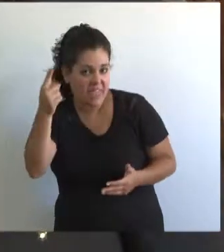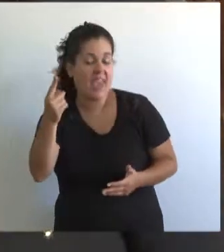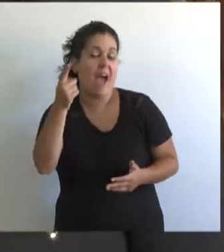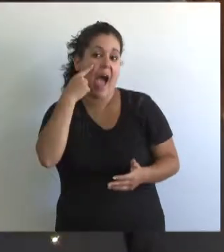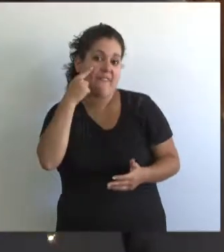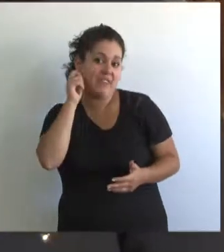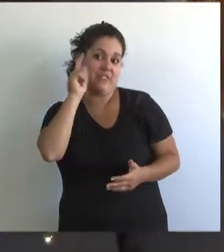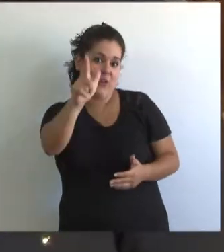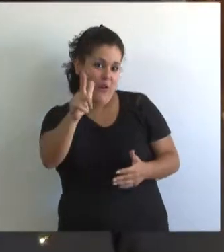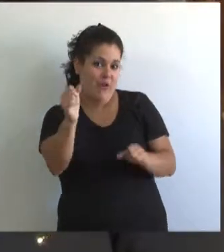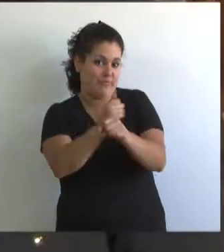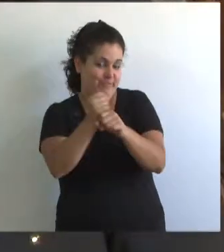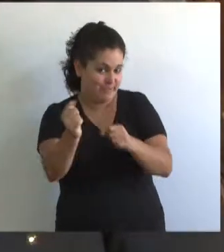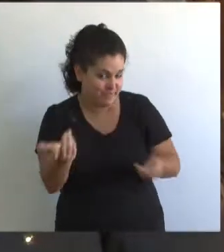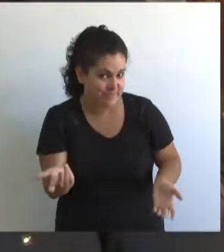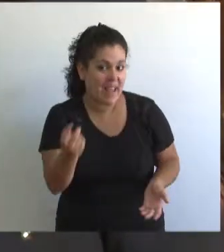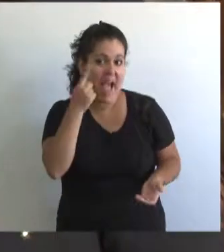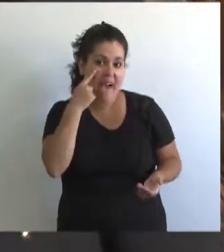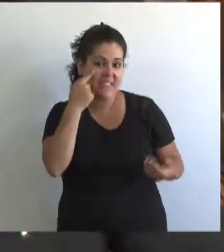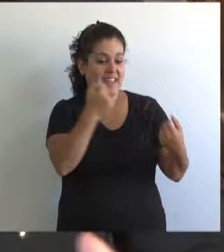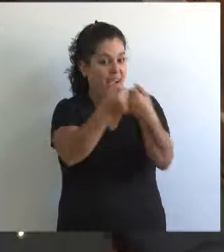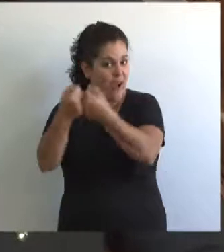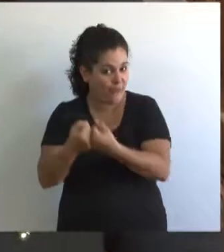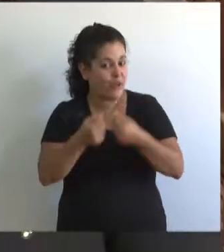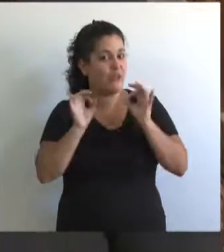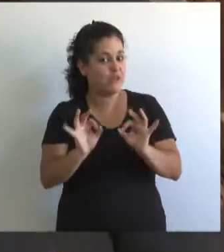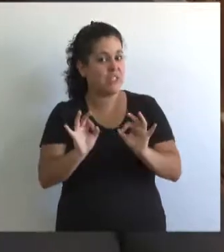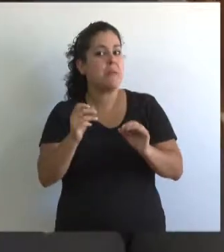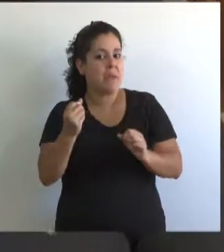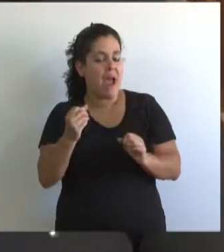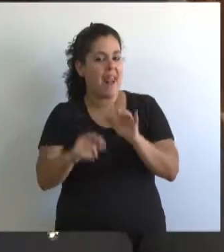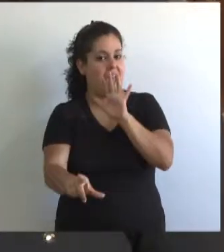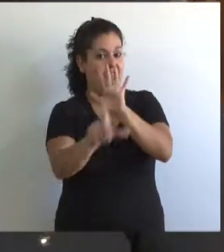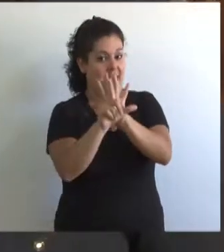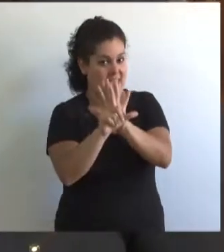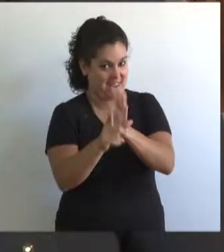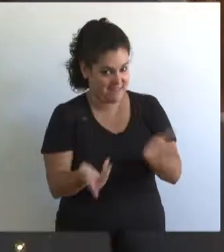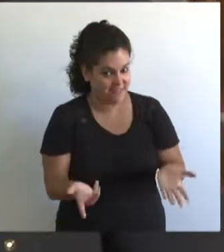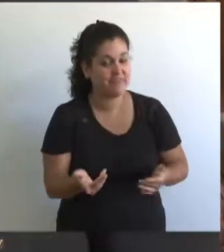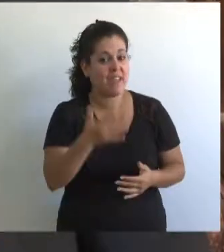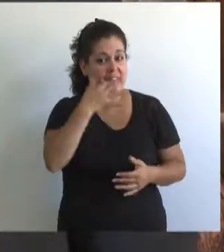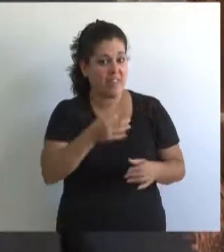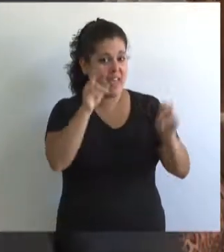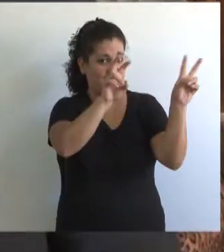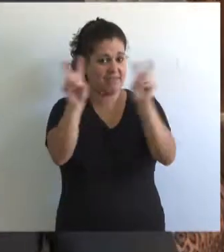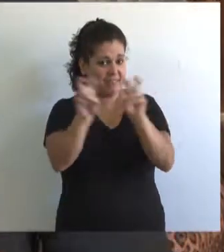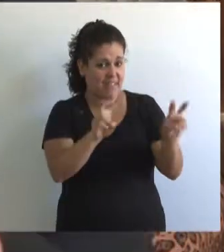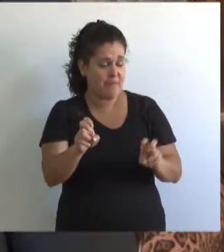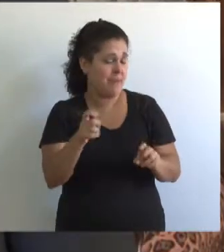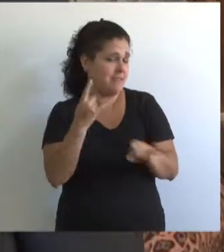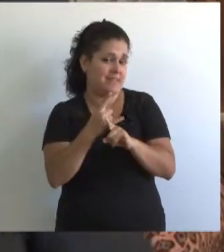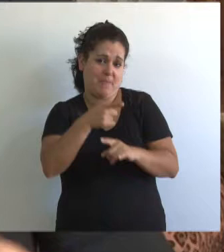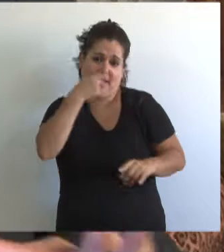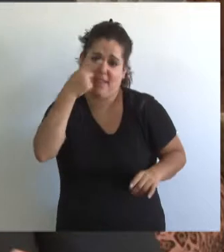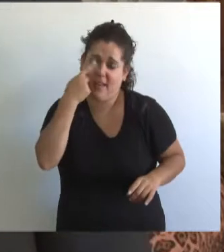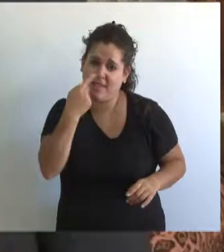ideas que veremos si alcanzan la luz, si tienen el consenso necesario para convertirse en ley. Distintos